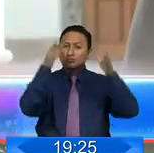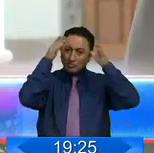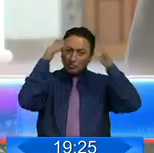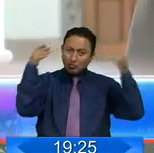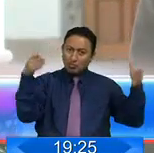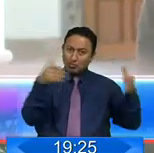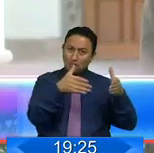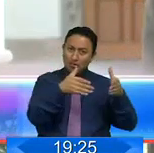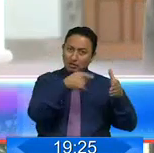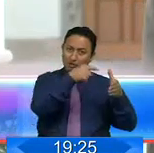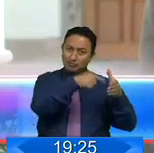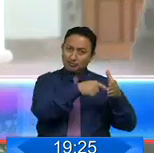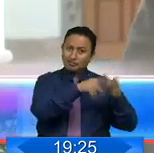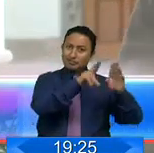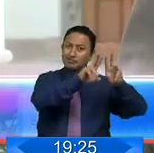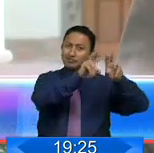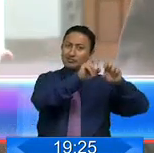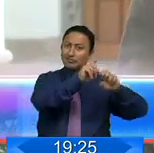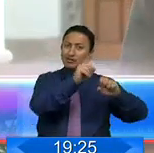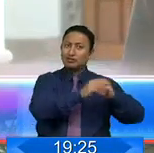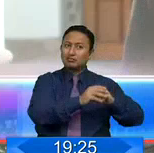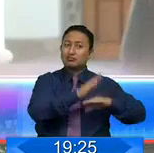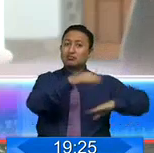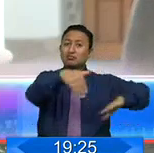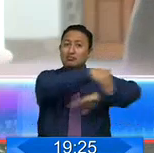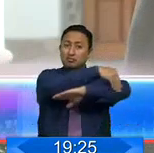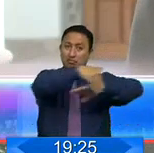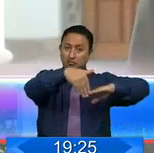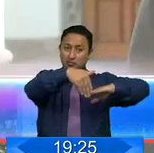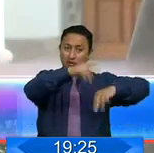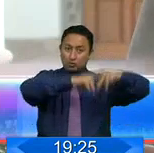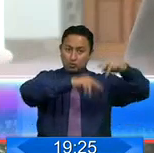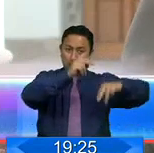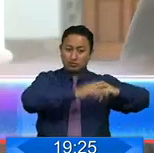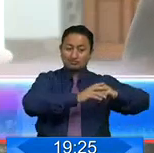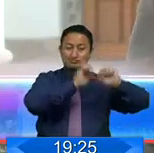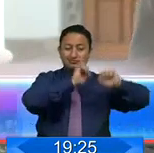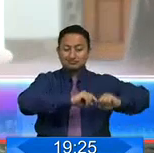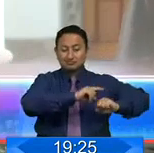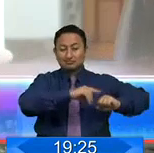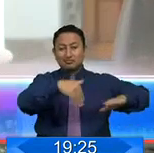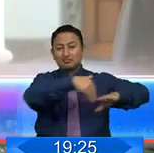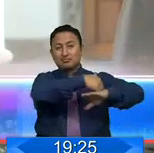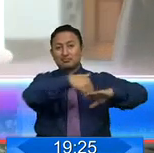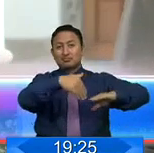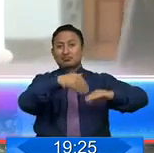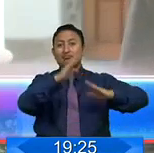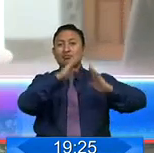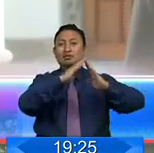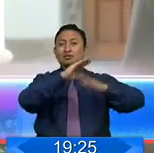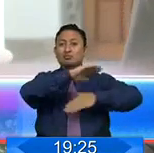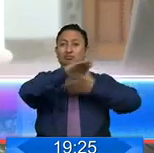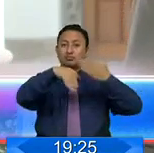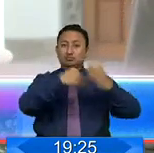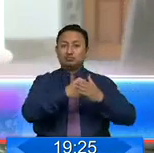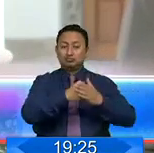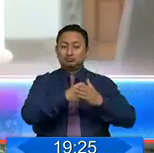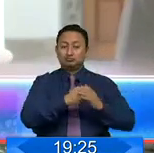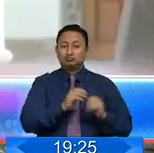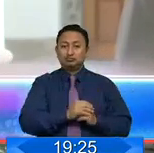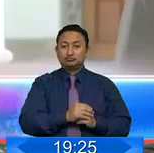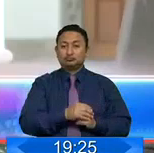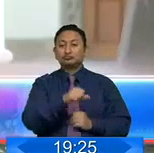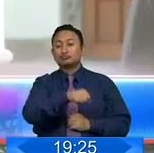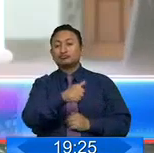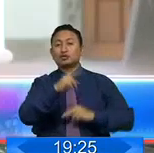en infraestructura para vialidad, también en infraestructura para el programa Casa para Todos, en infraestructura para